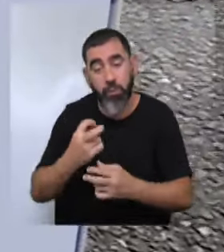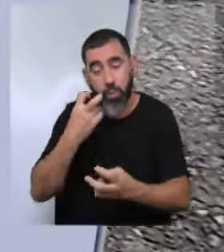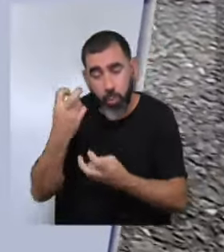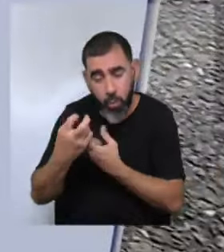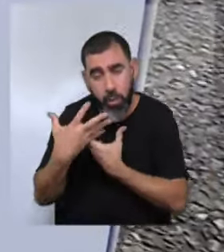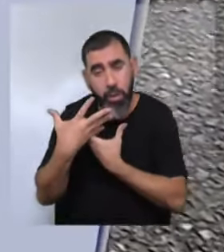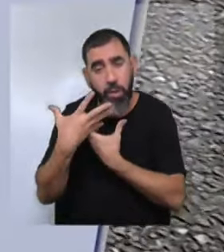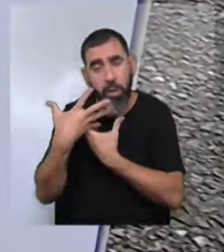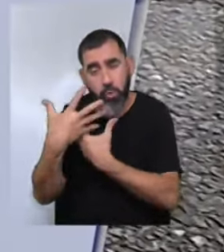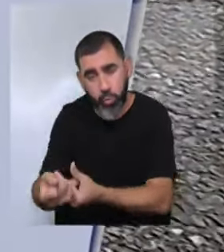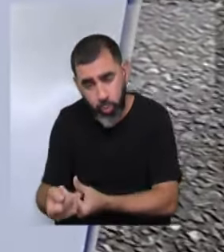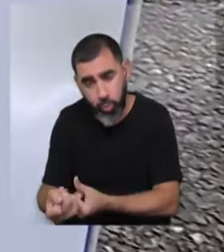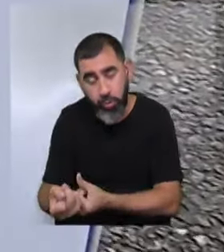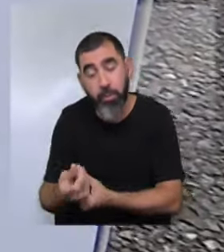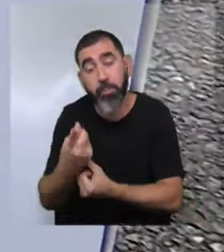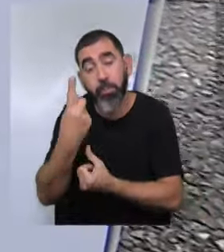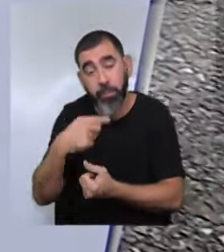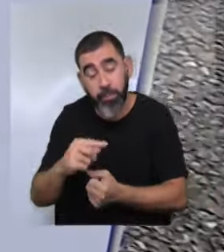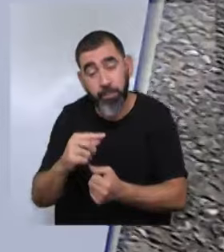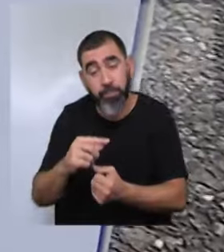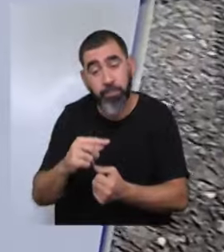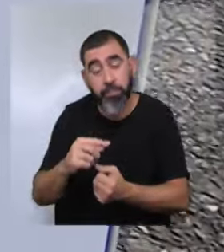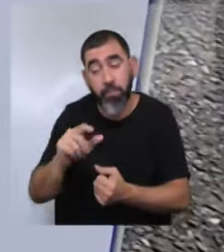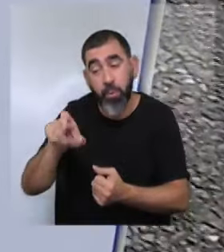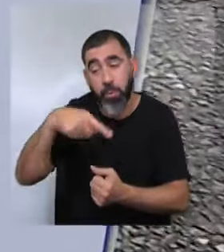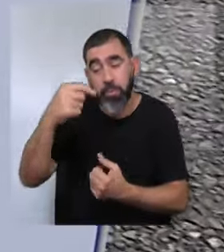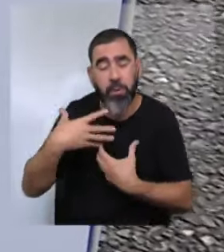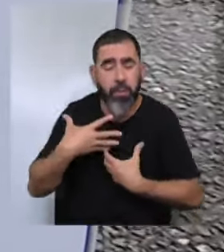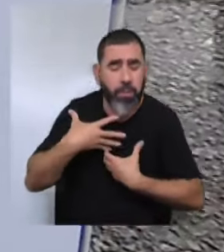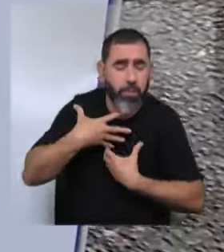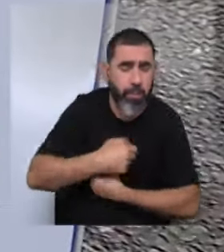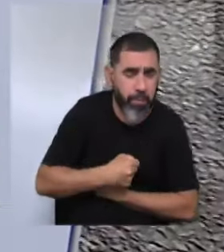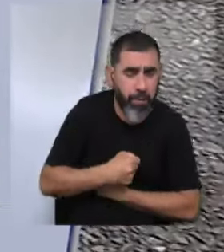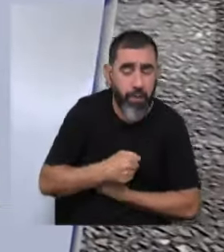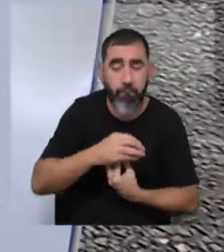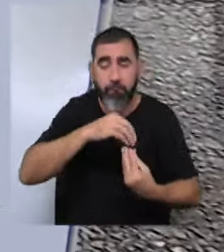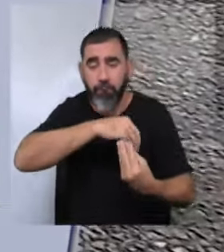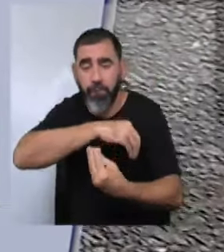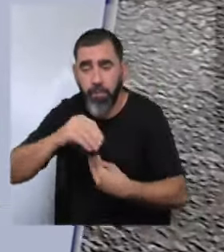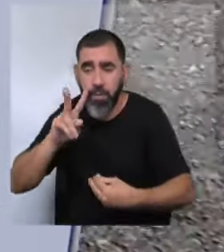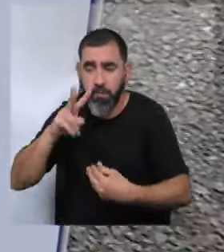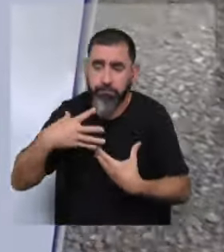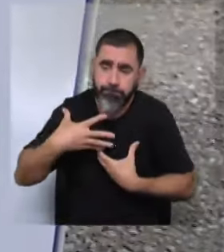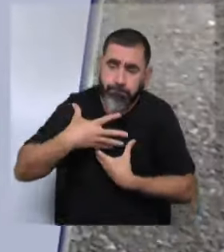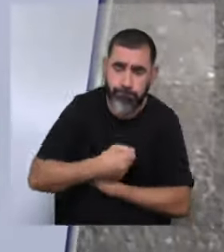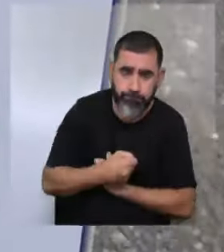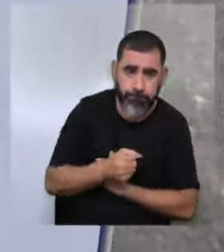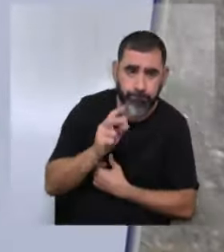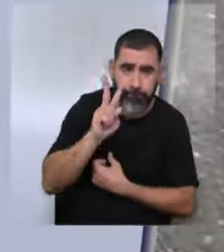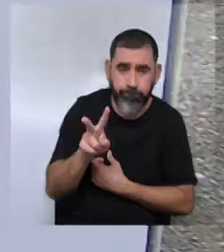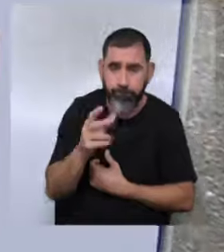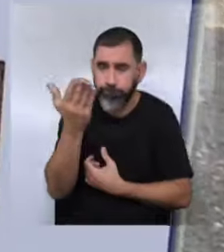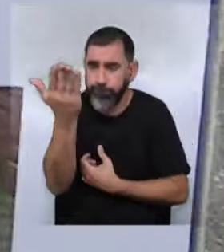ayuda, pero sobre todo para aquel que está deprimido, para el familiar que lo vea deprimido, que lo